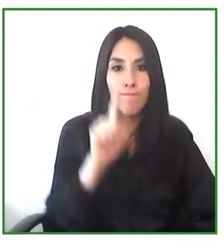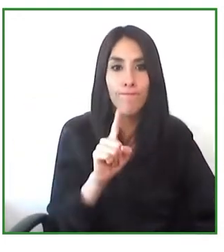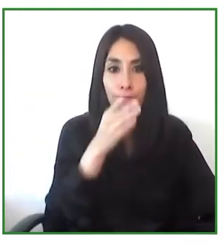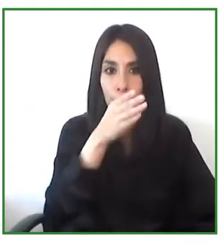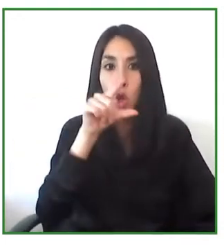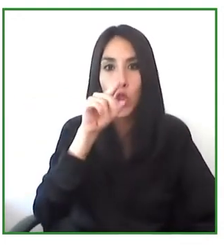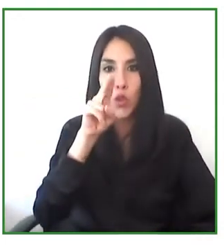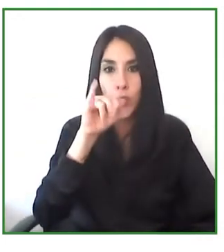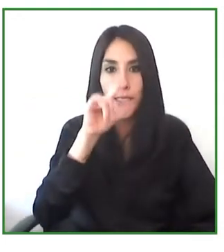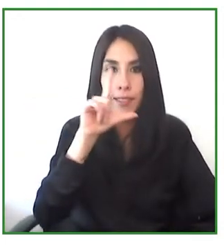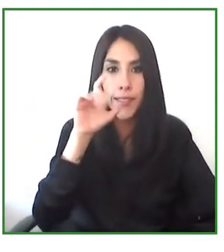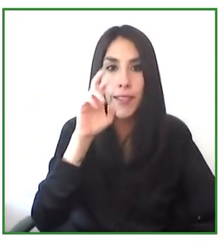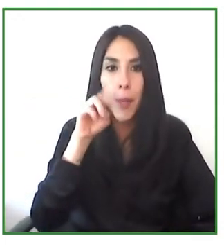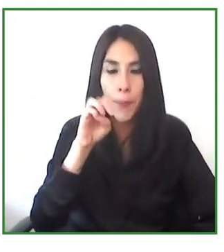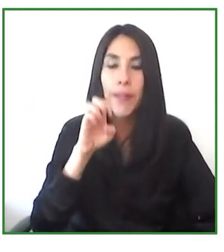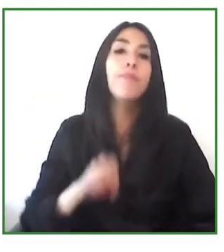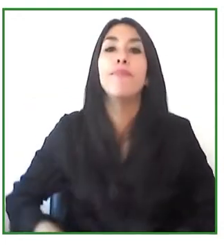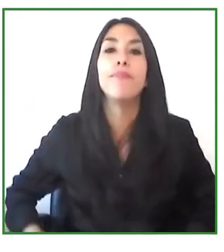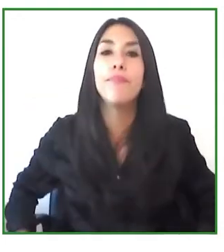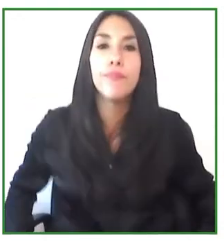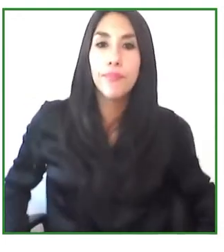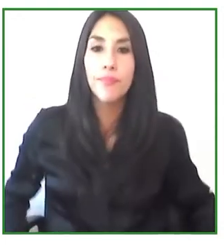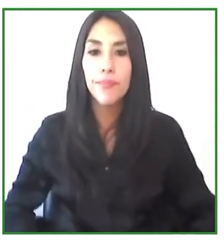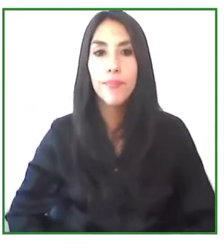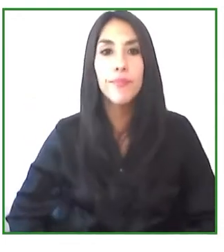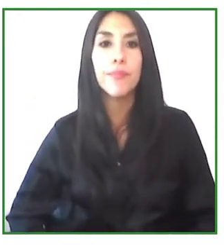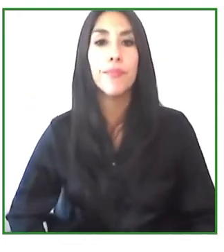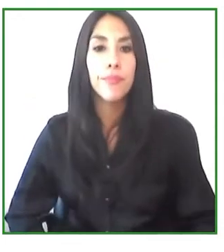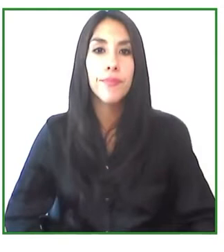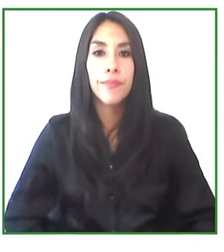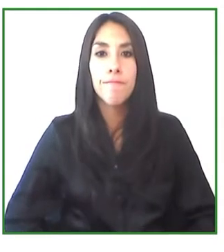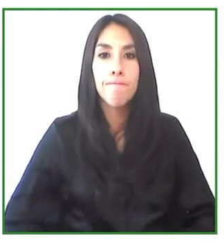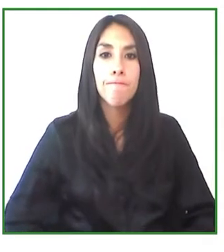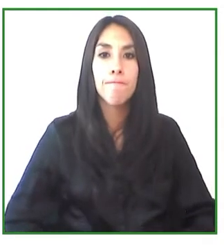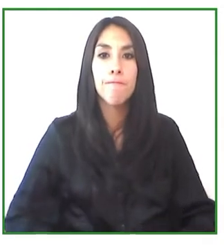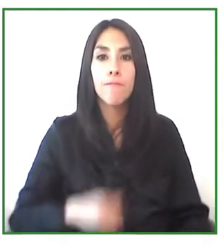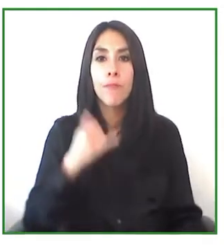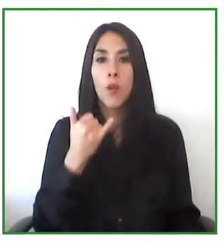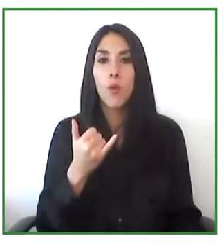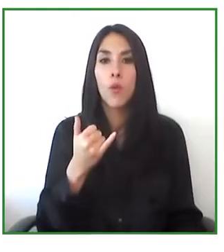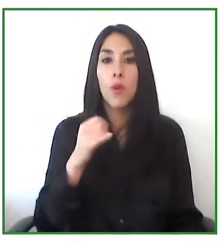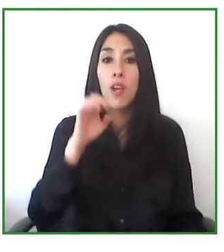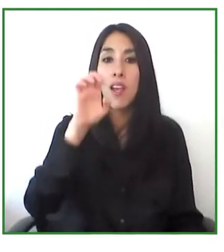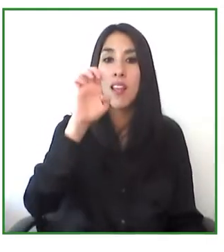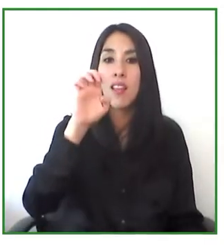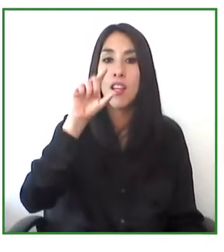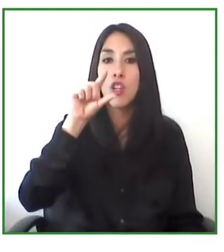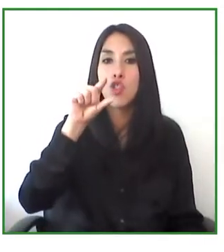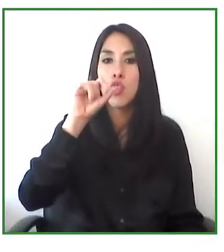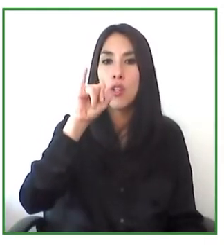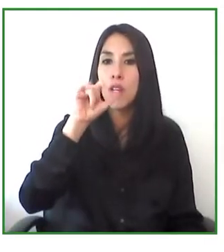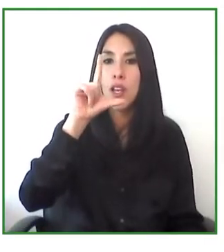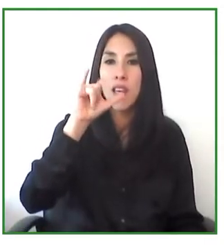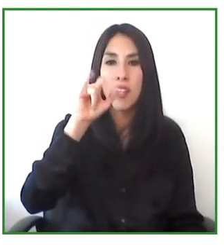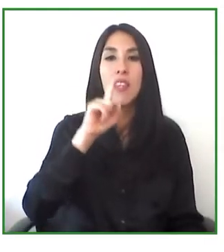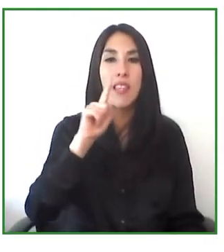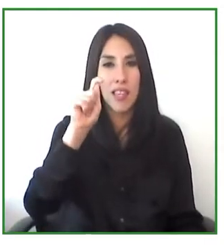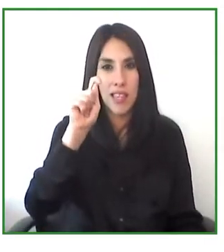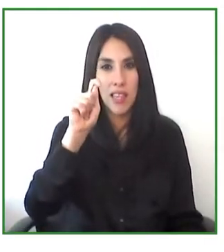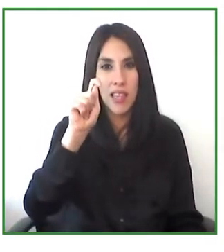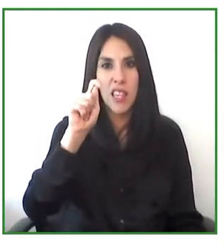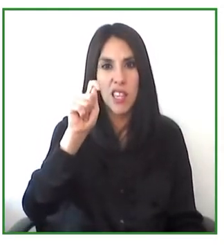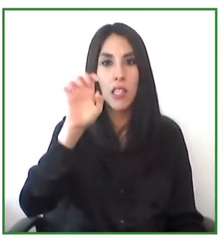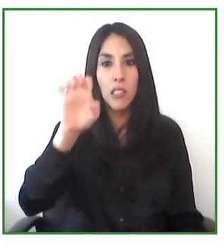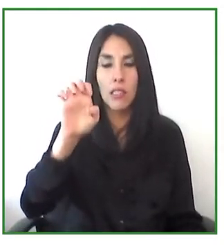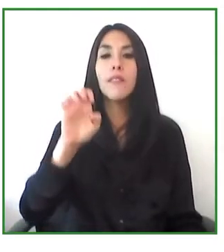Acá en Egalité creemos que la medición de impacto es un punto muy importante de nuestros